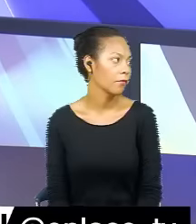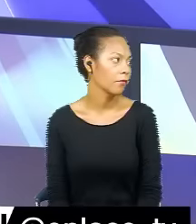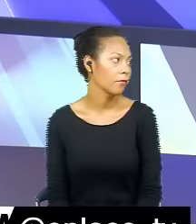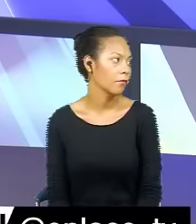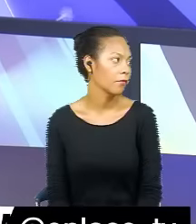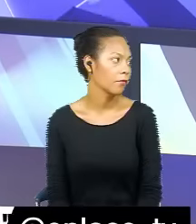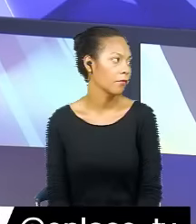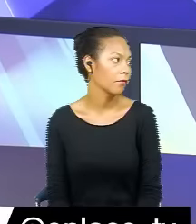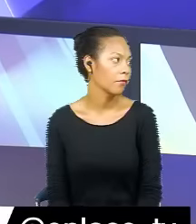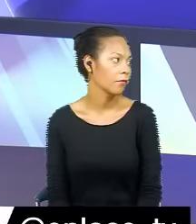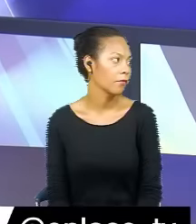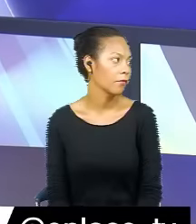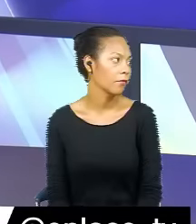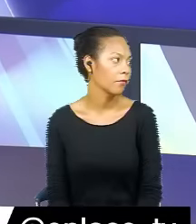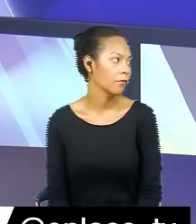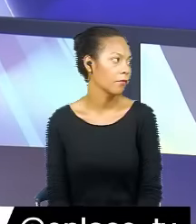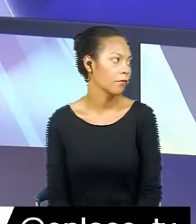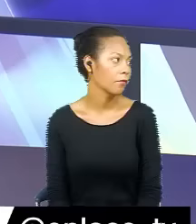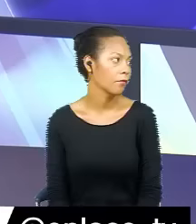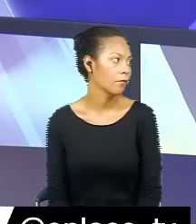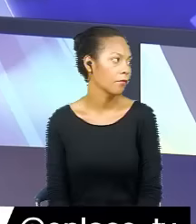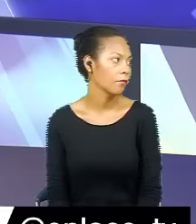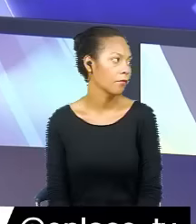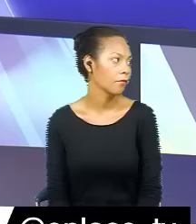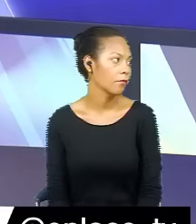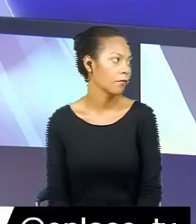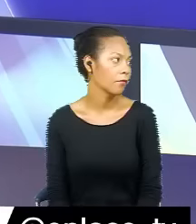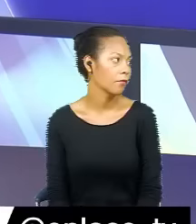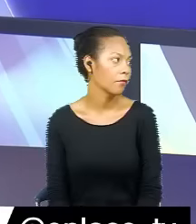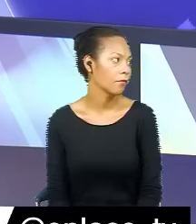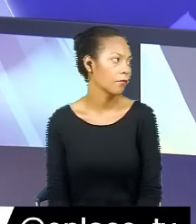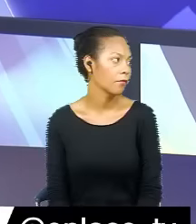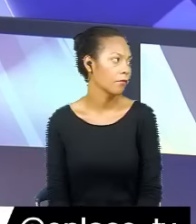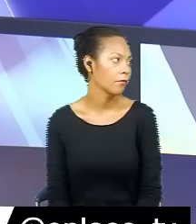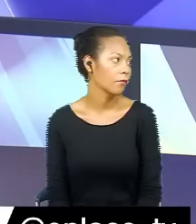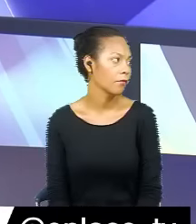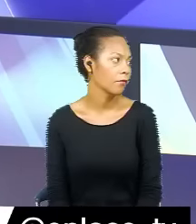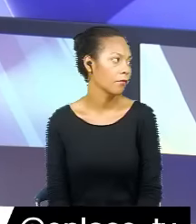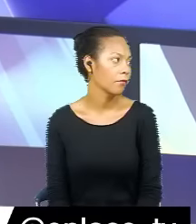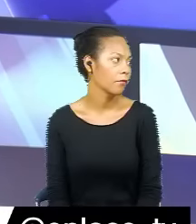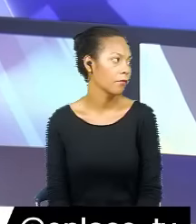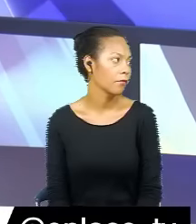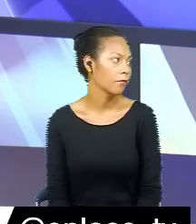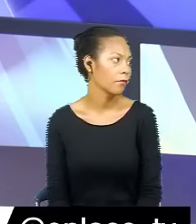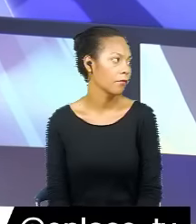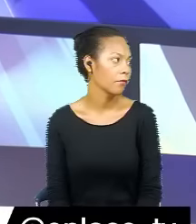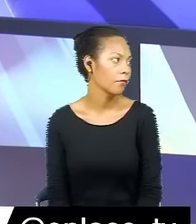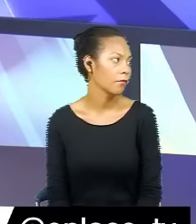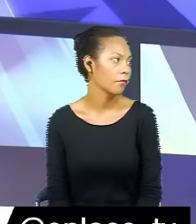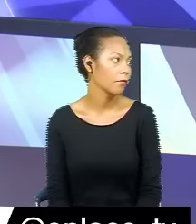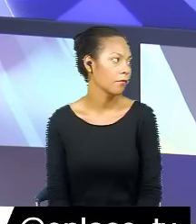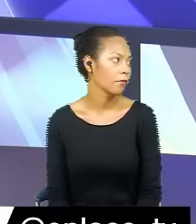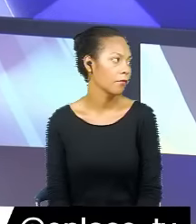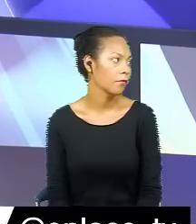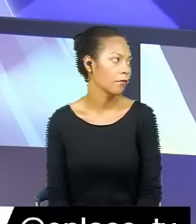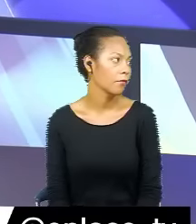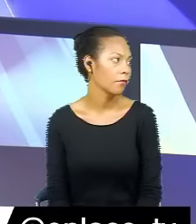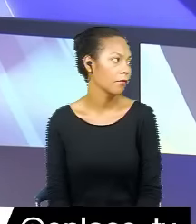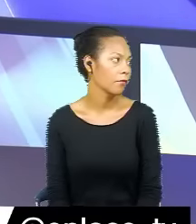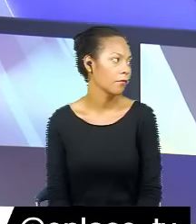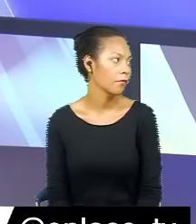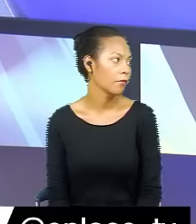tres equipos clasificados a esta justa que se organiza tradicionalmente para fin de año. Estarán los mejores equipos del torneo municipal de esta